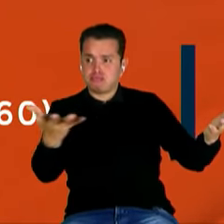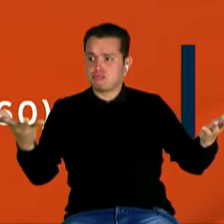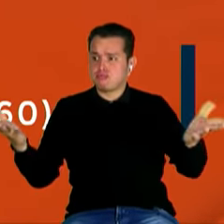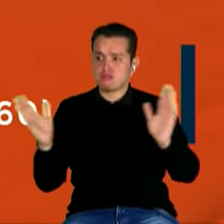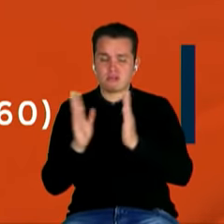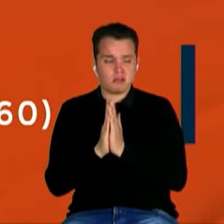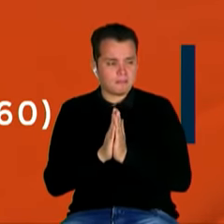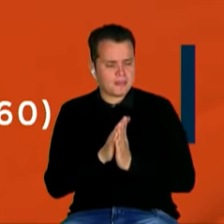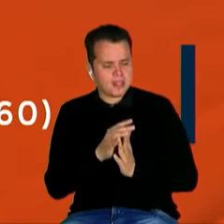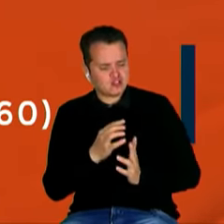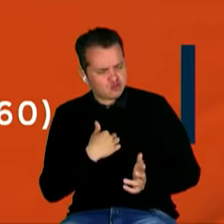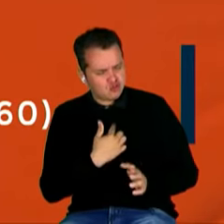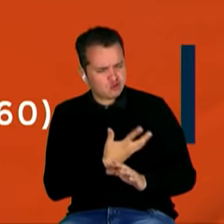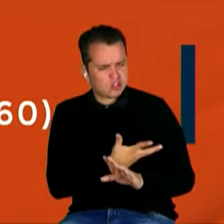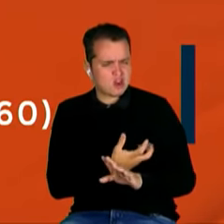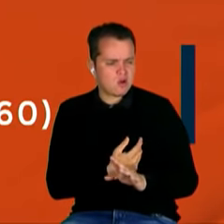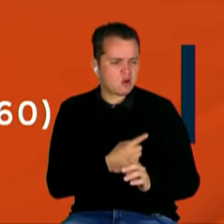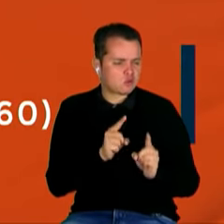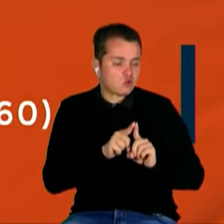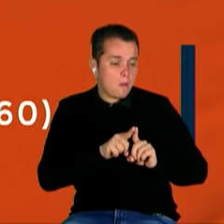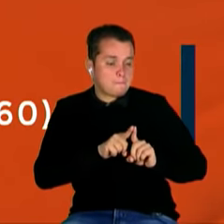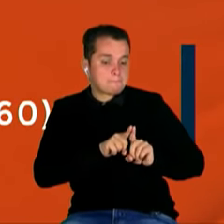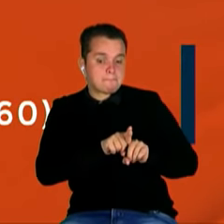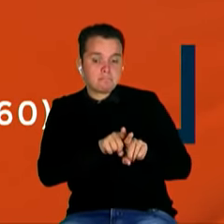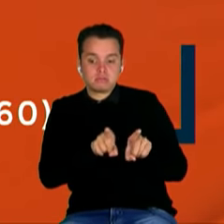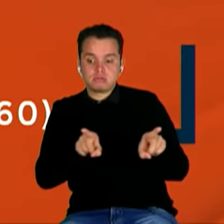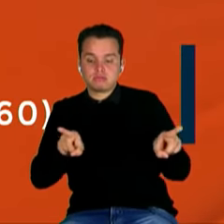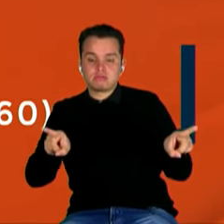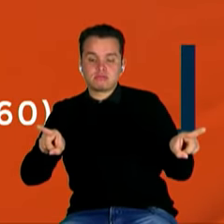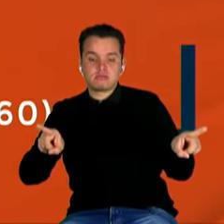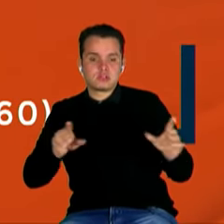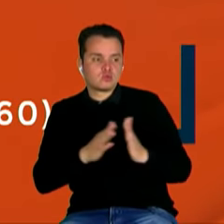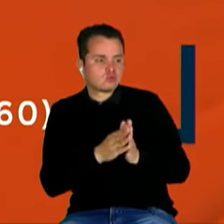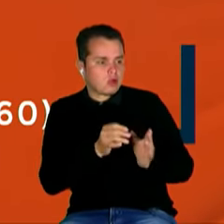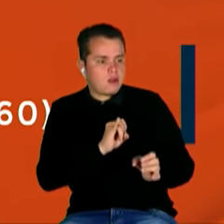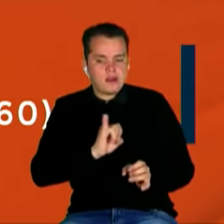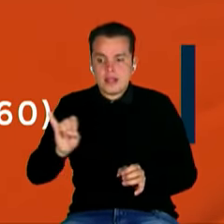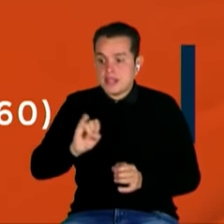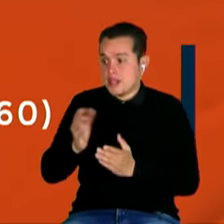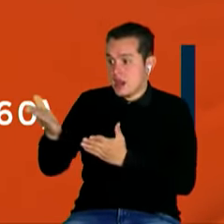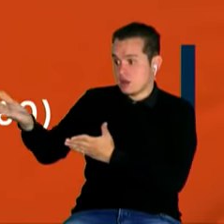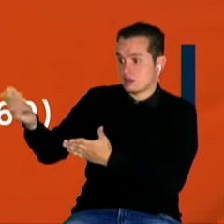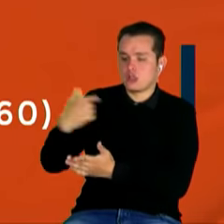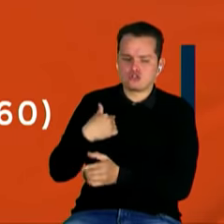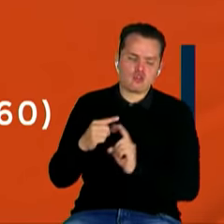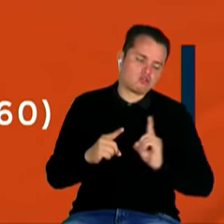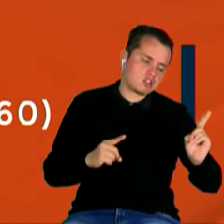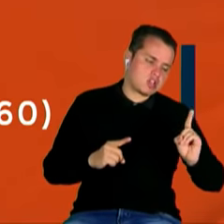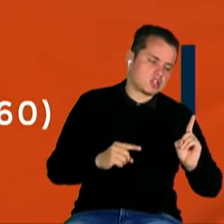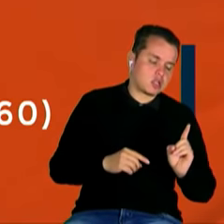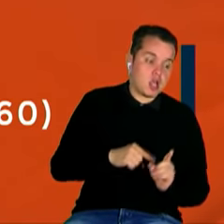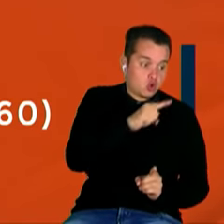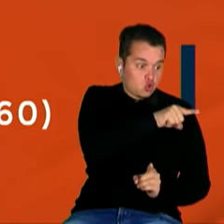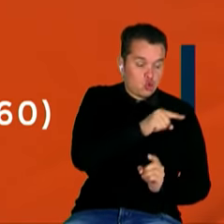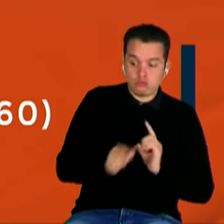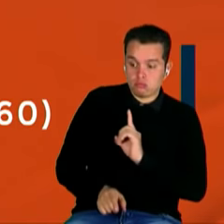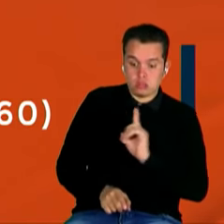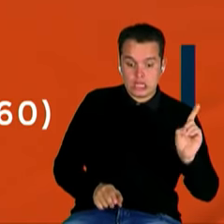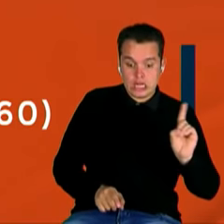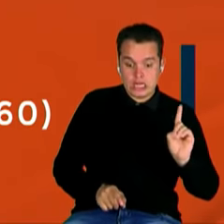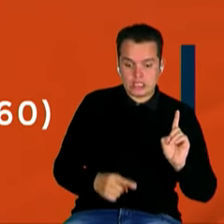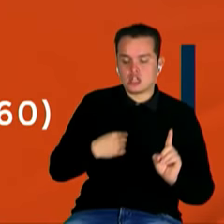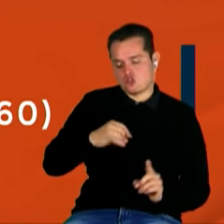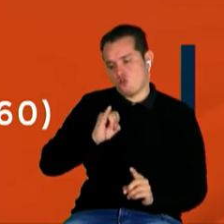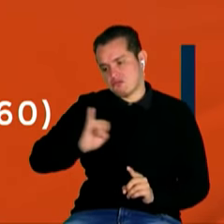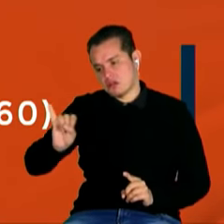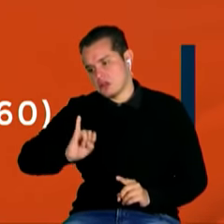dijo. Yo te ruego que te apartes de mí. Si fueres a la mano izquierda, yo iré a la derecha, y si tú a la derecha, pues